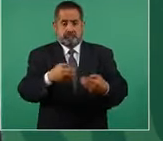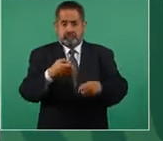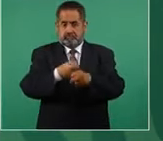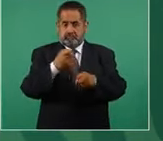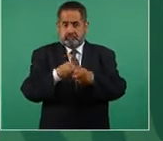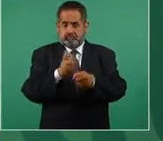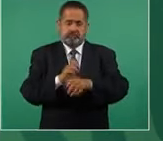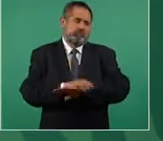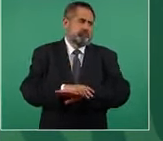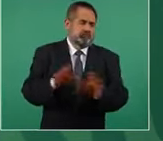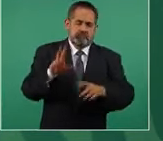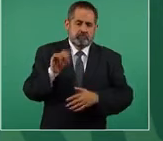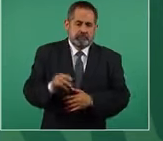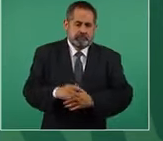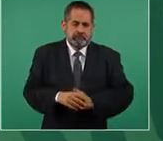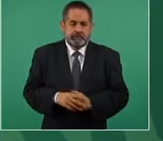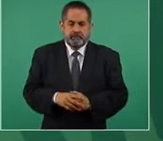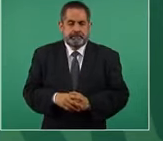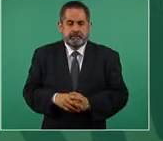fabricar cerveza,